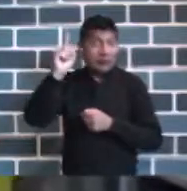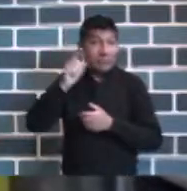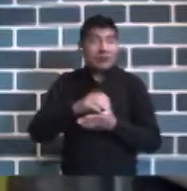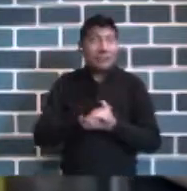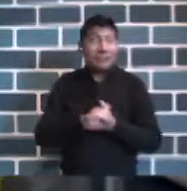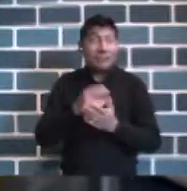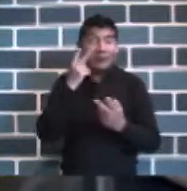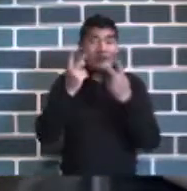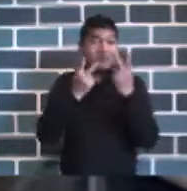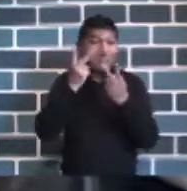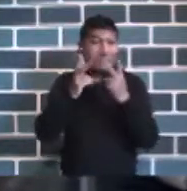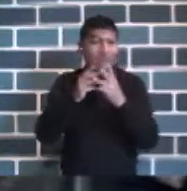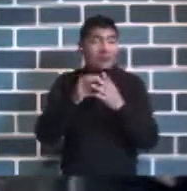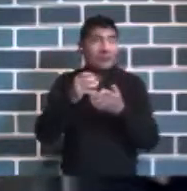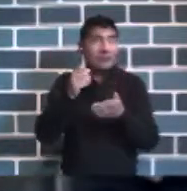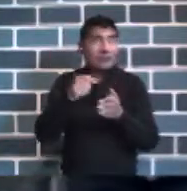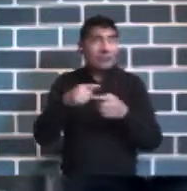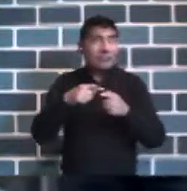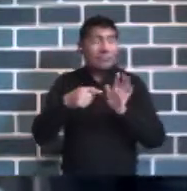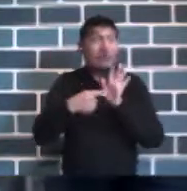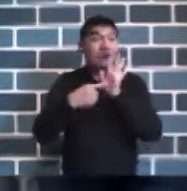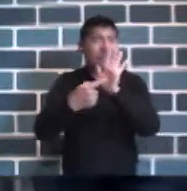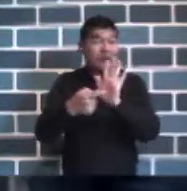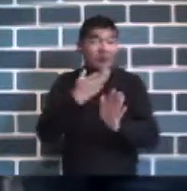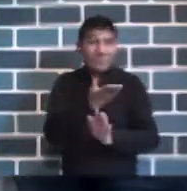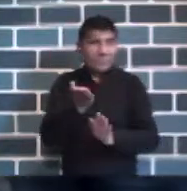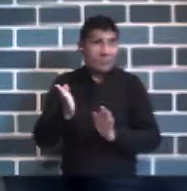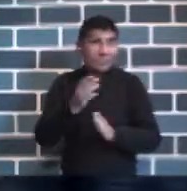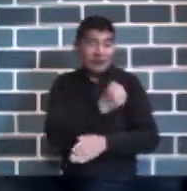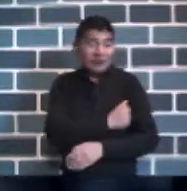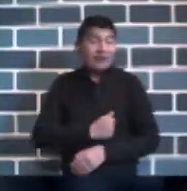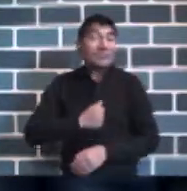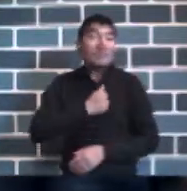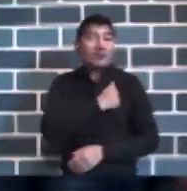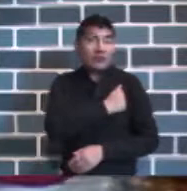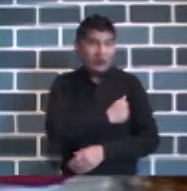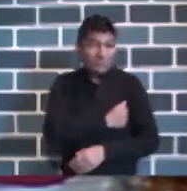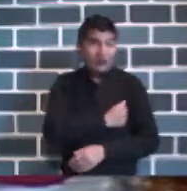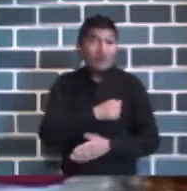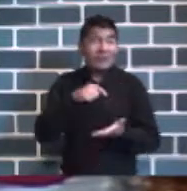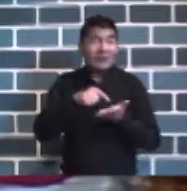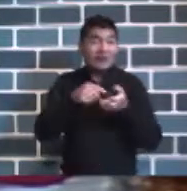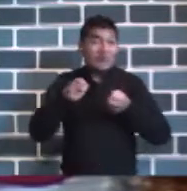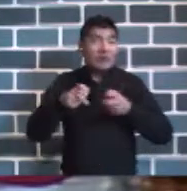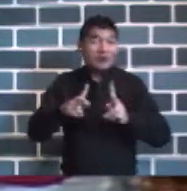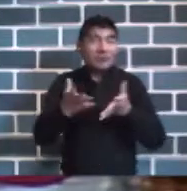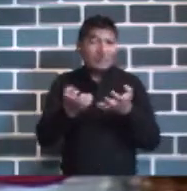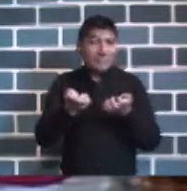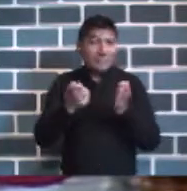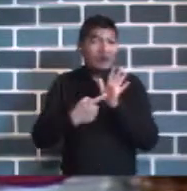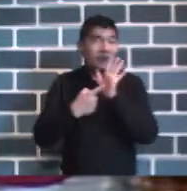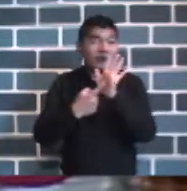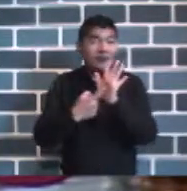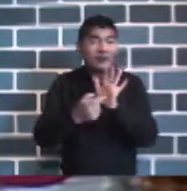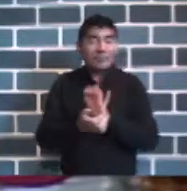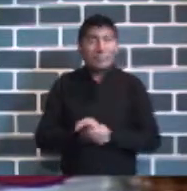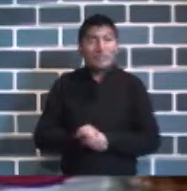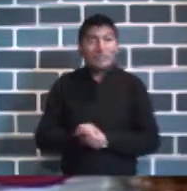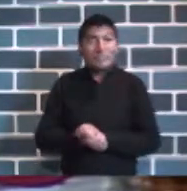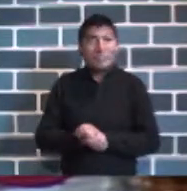visita marcada por algunos signos y actitudes que en esta oportunidad quiero resaltar